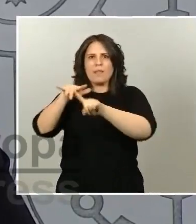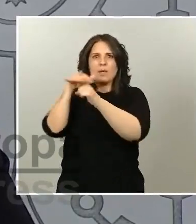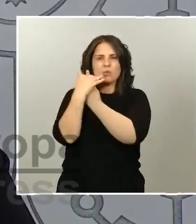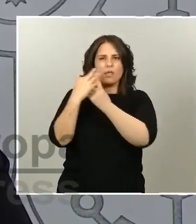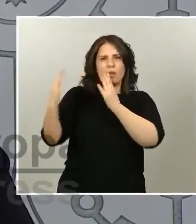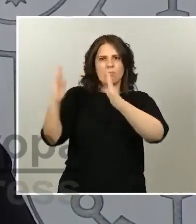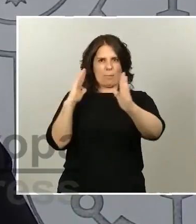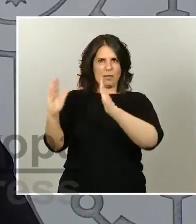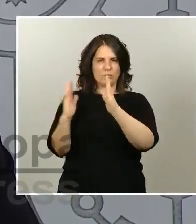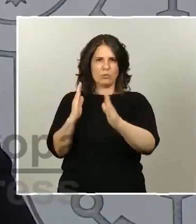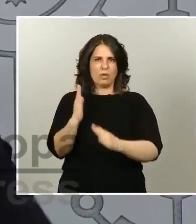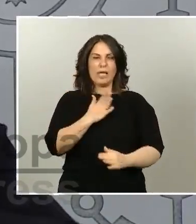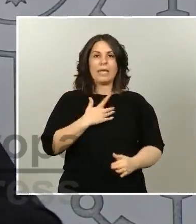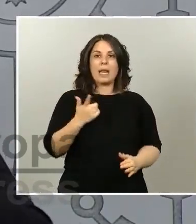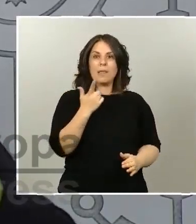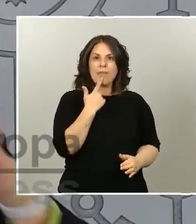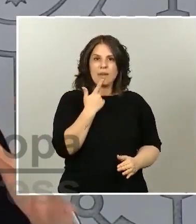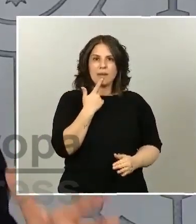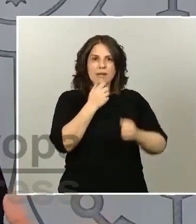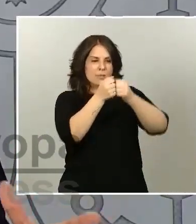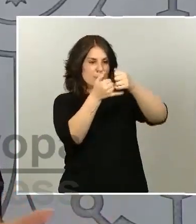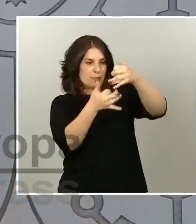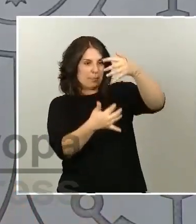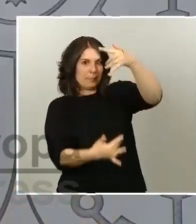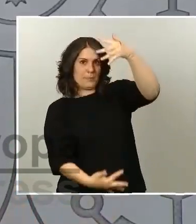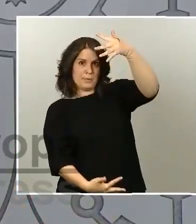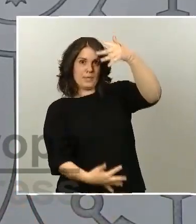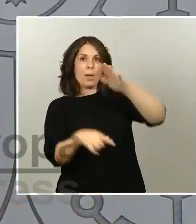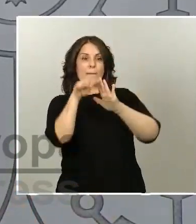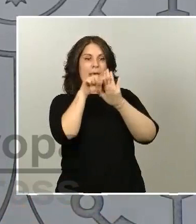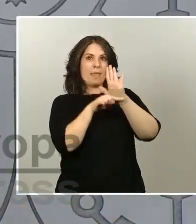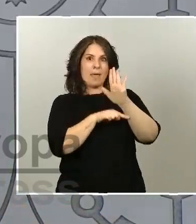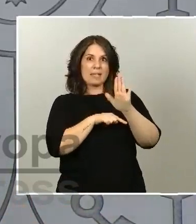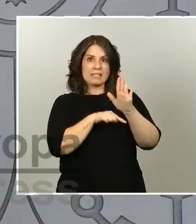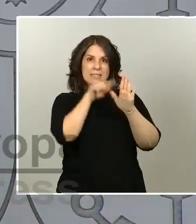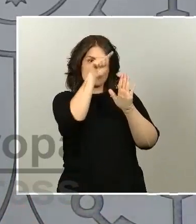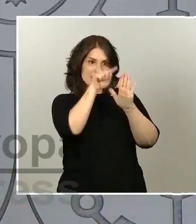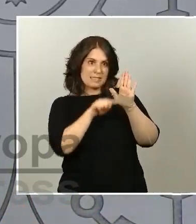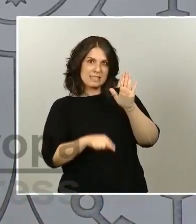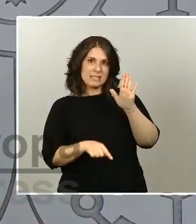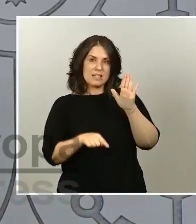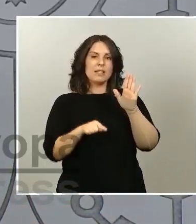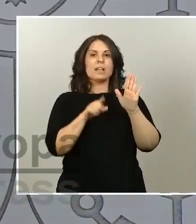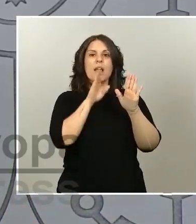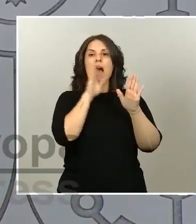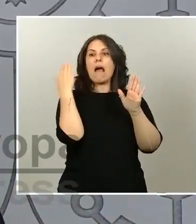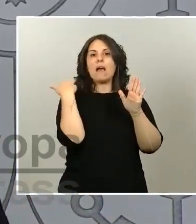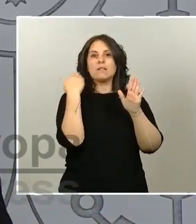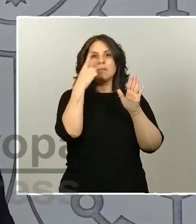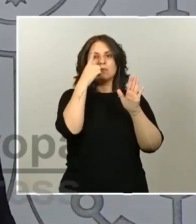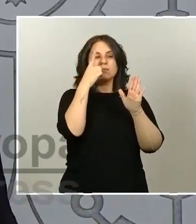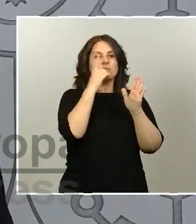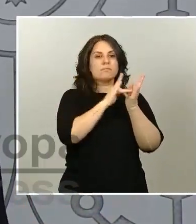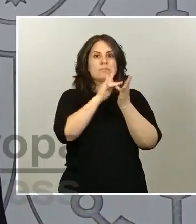significa que habrá que escoger de toda esa batería de medidas que no estaba con una cronología por año, aquellas que más